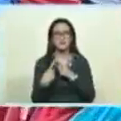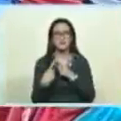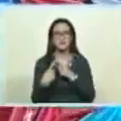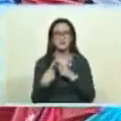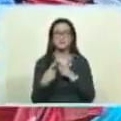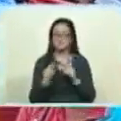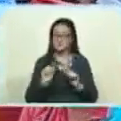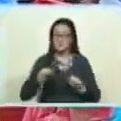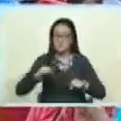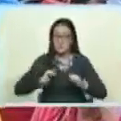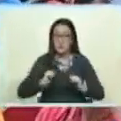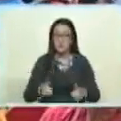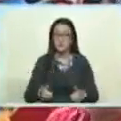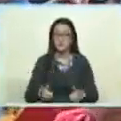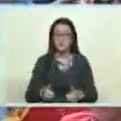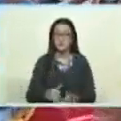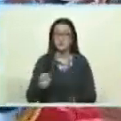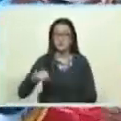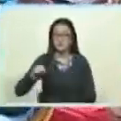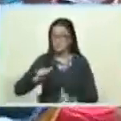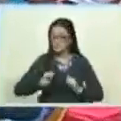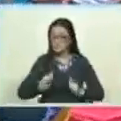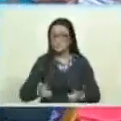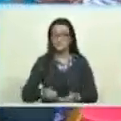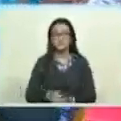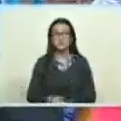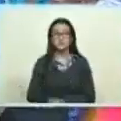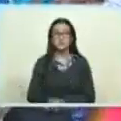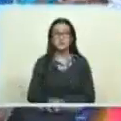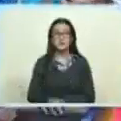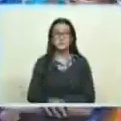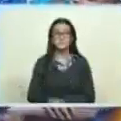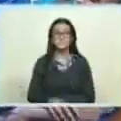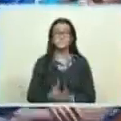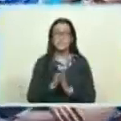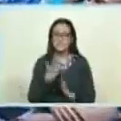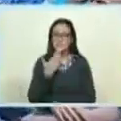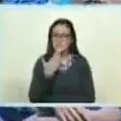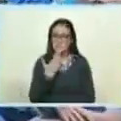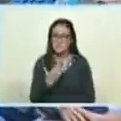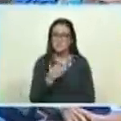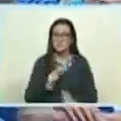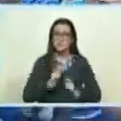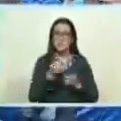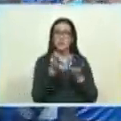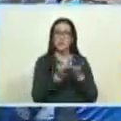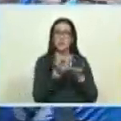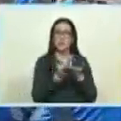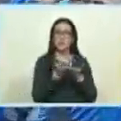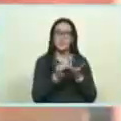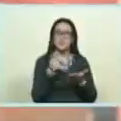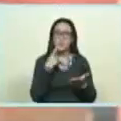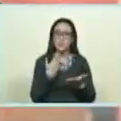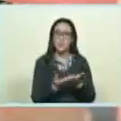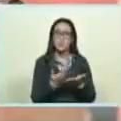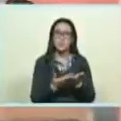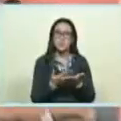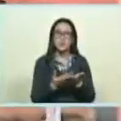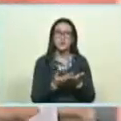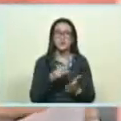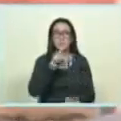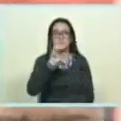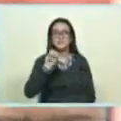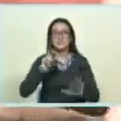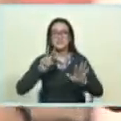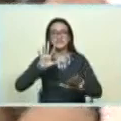vamos a empezar, pues. Así es, presidente. Vamos a empezar. Y nosotros le pido permiso para entregarle el documento de las propuestas de los